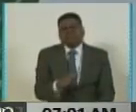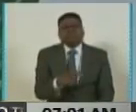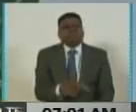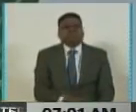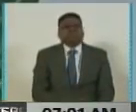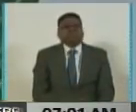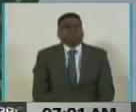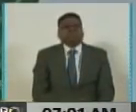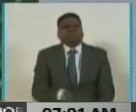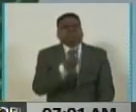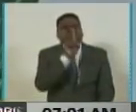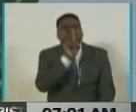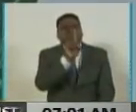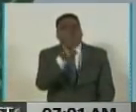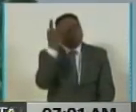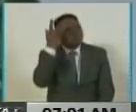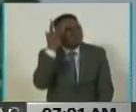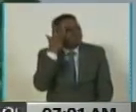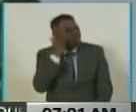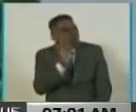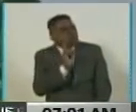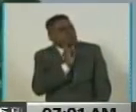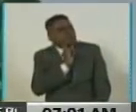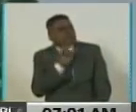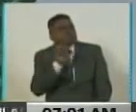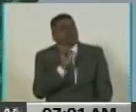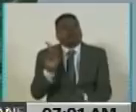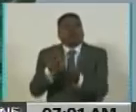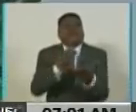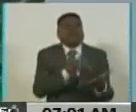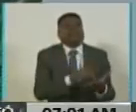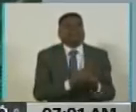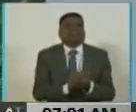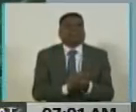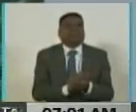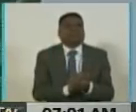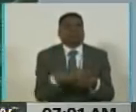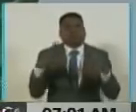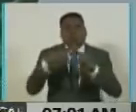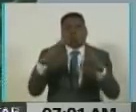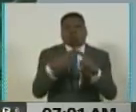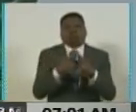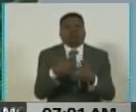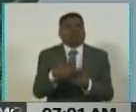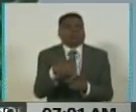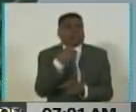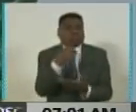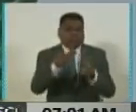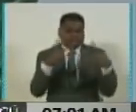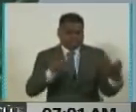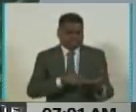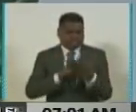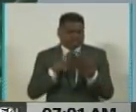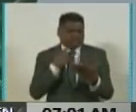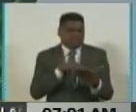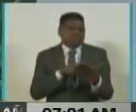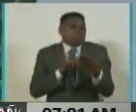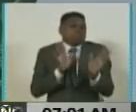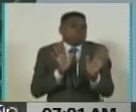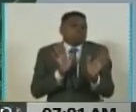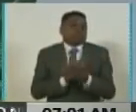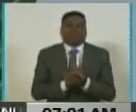tema... yo no participé en las mesas de diálogo, por supuesto, uno lo conoce por las declaraciones, pero yo creo que un